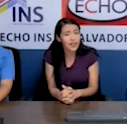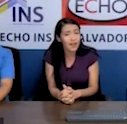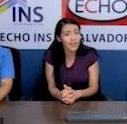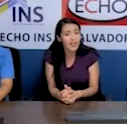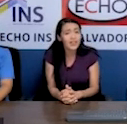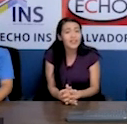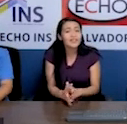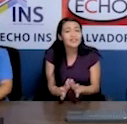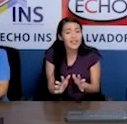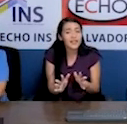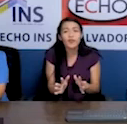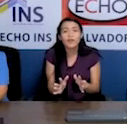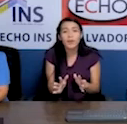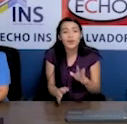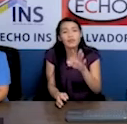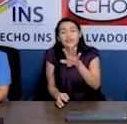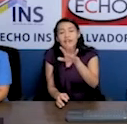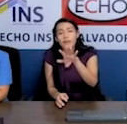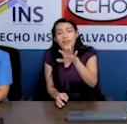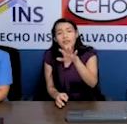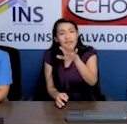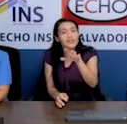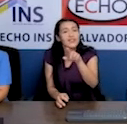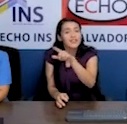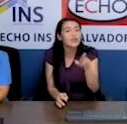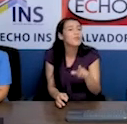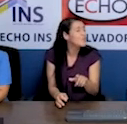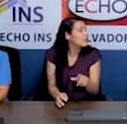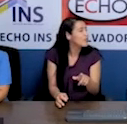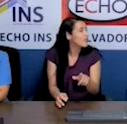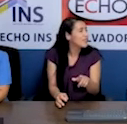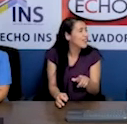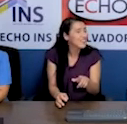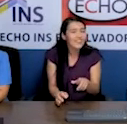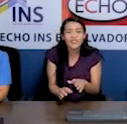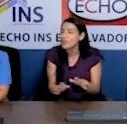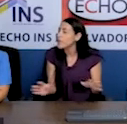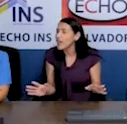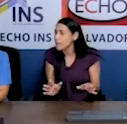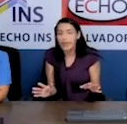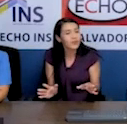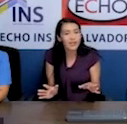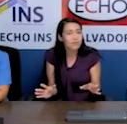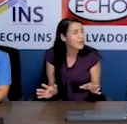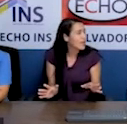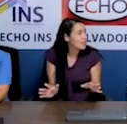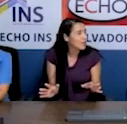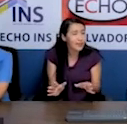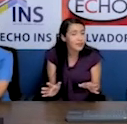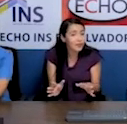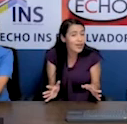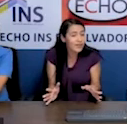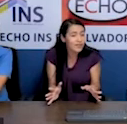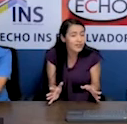nada considerable si recordamos que nuestras emergencias están así como esa fotografía. No hay para dónde